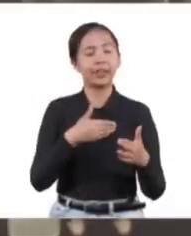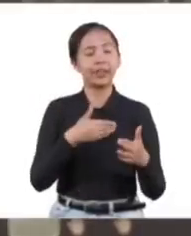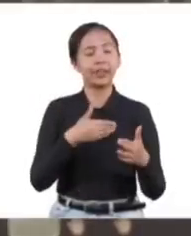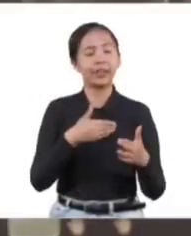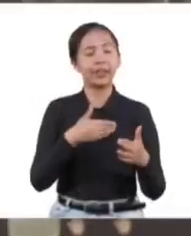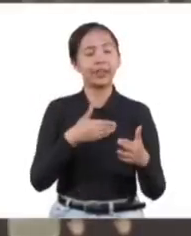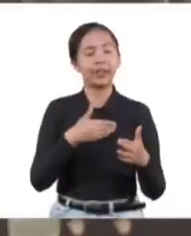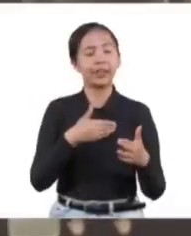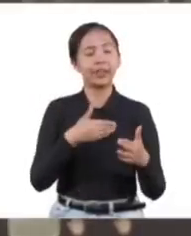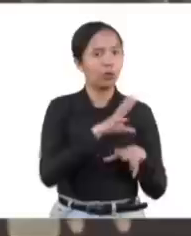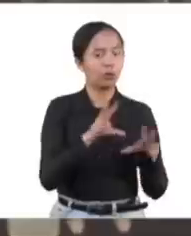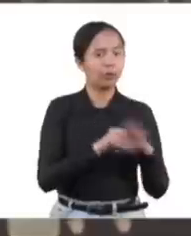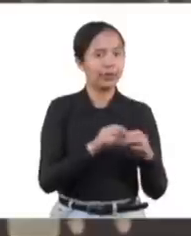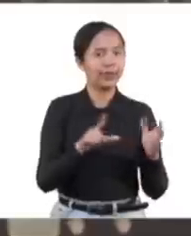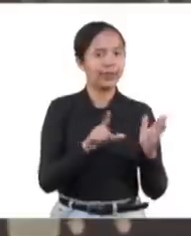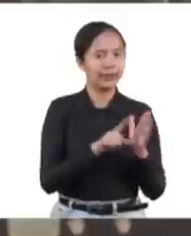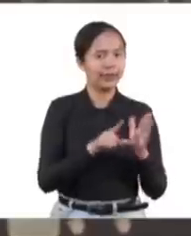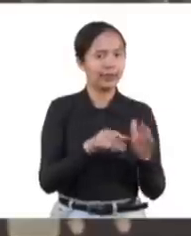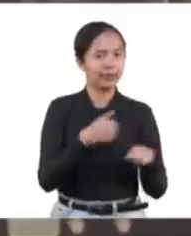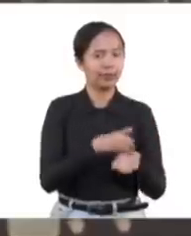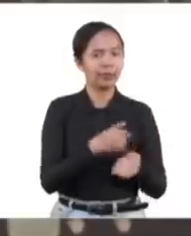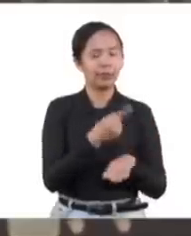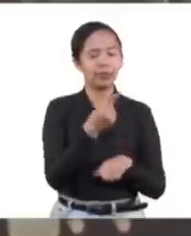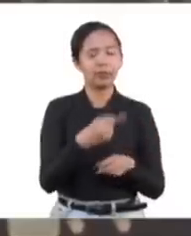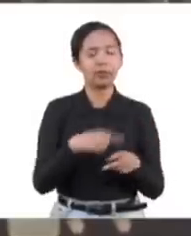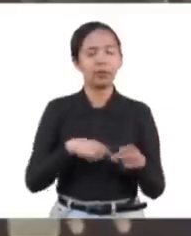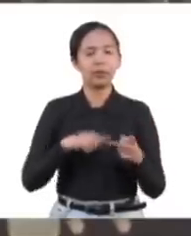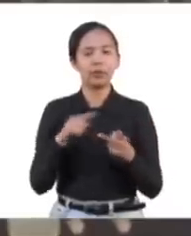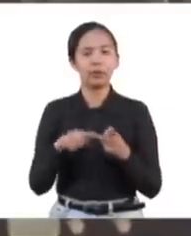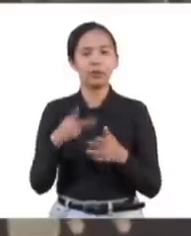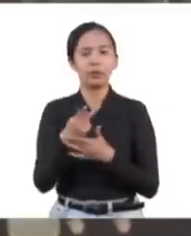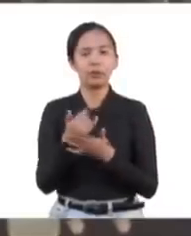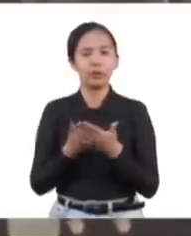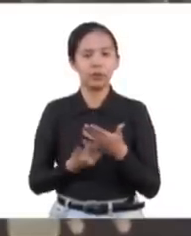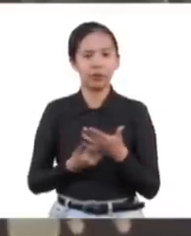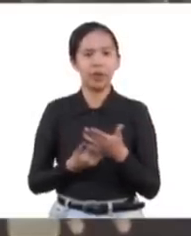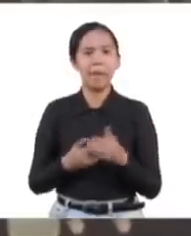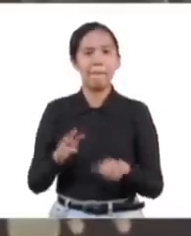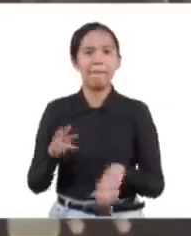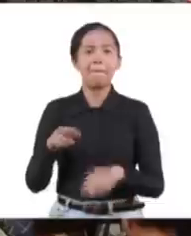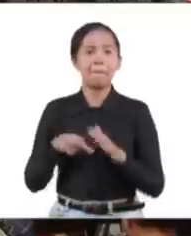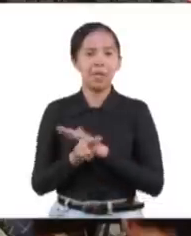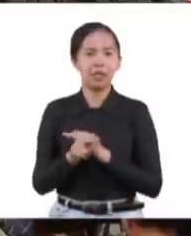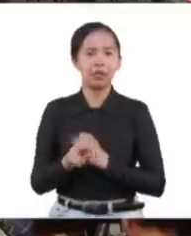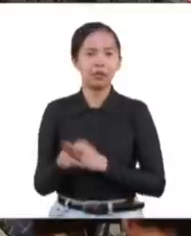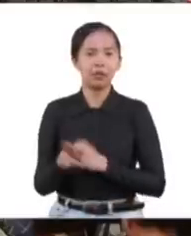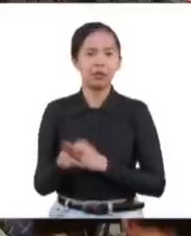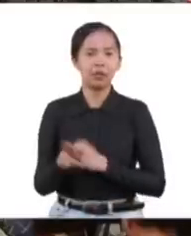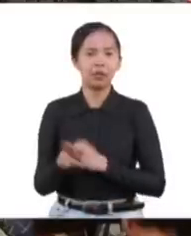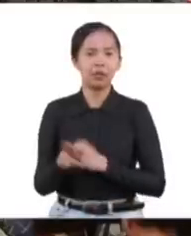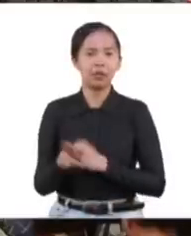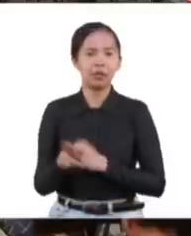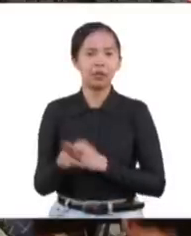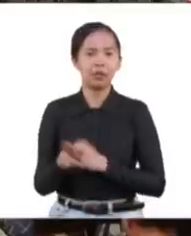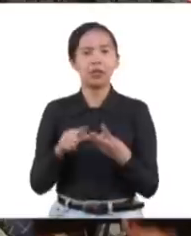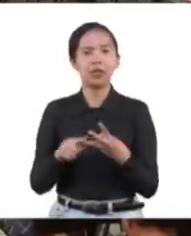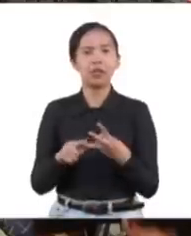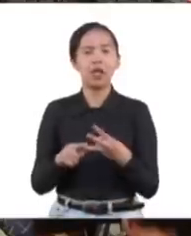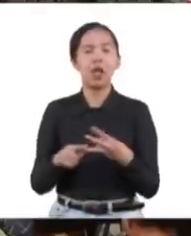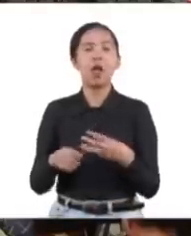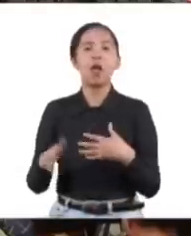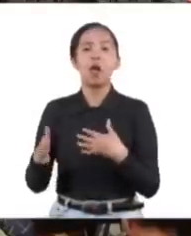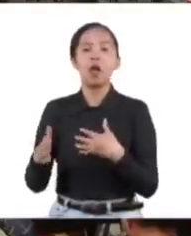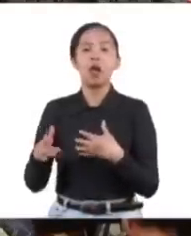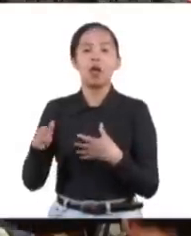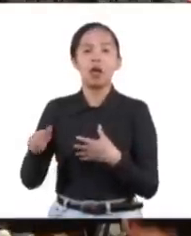nueva línea 1, el proyecto Metro Energía y la